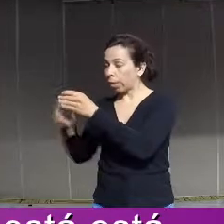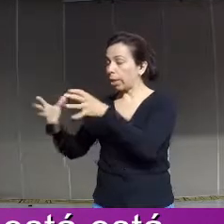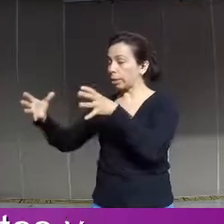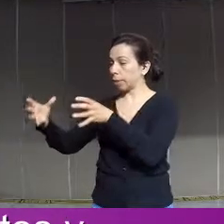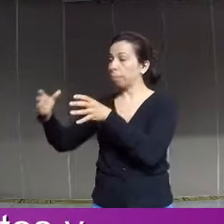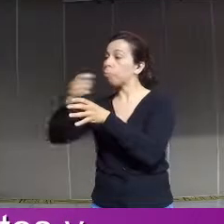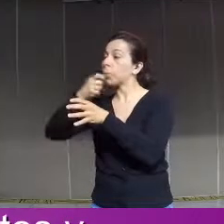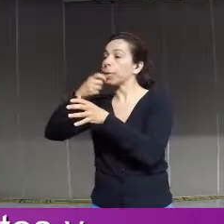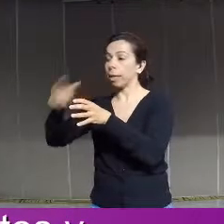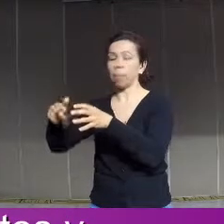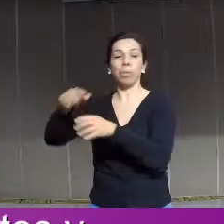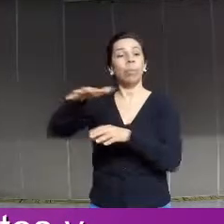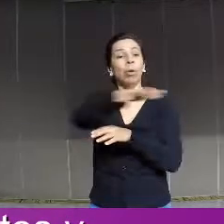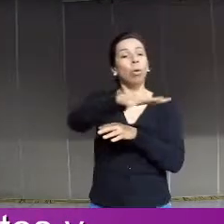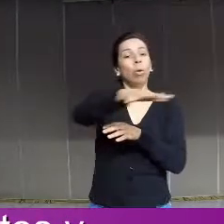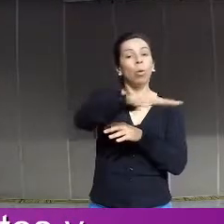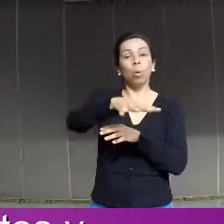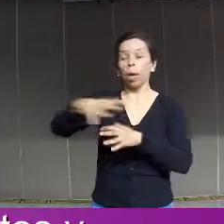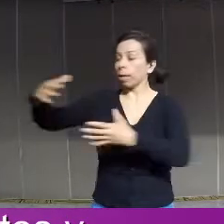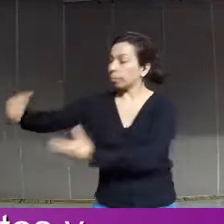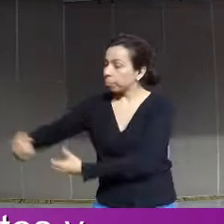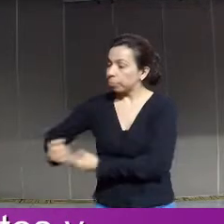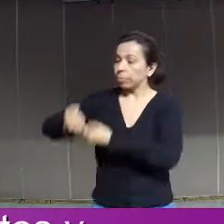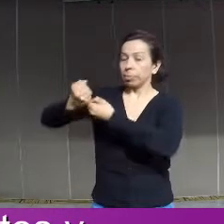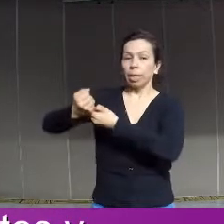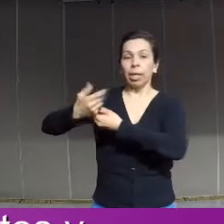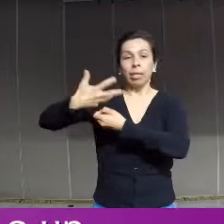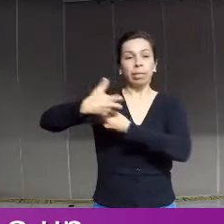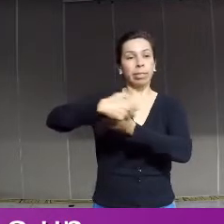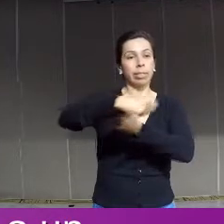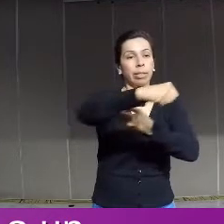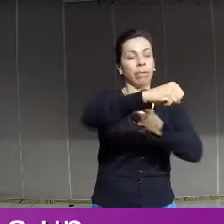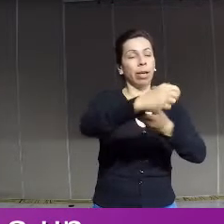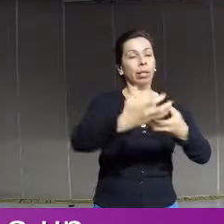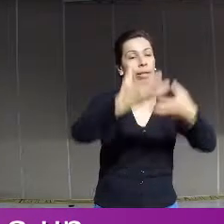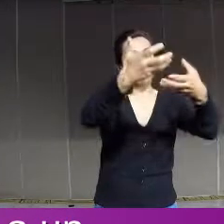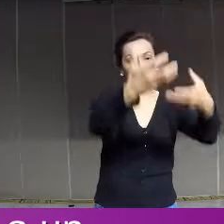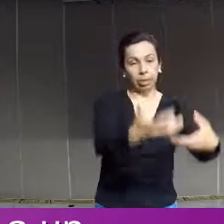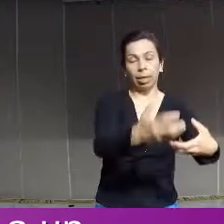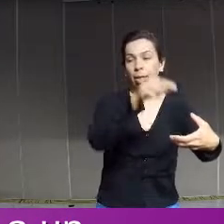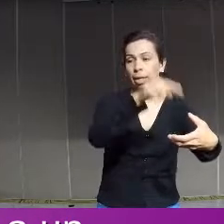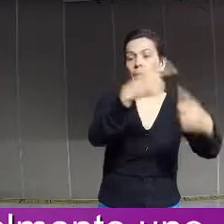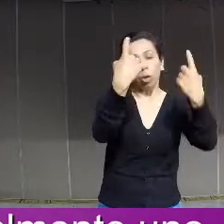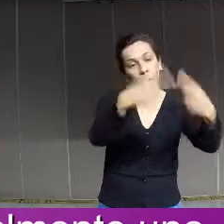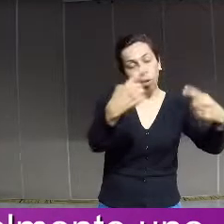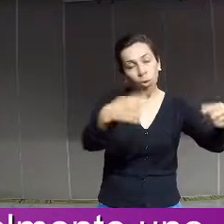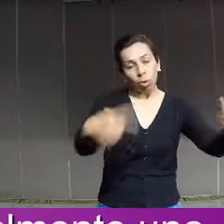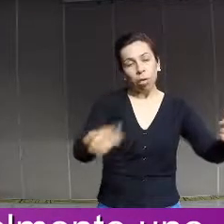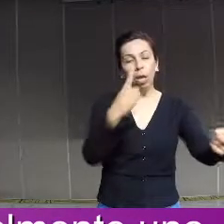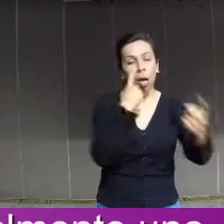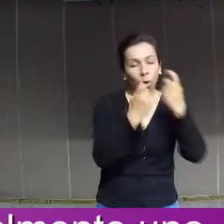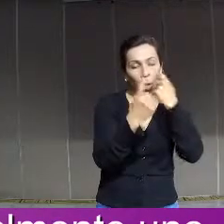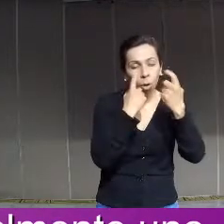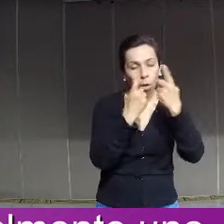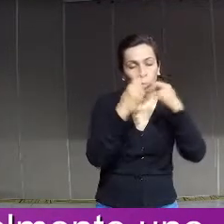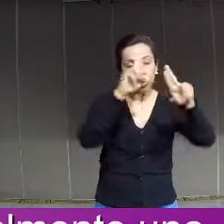UPA, ir a la balanza, yo peso tanto, me lo descuento, entonces hay que buscarle la vuelta. No por eso no controlarlo